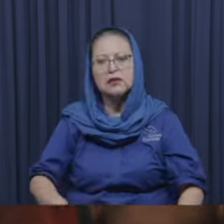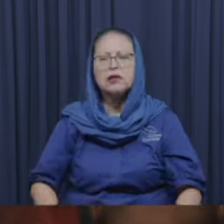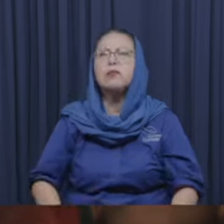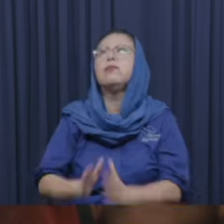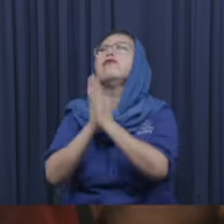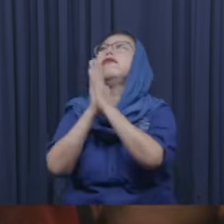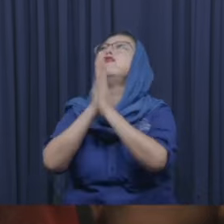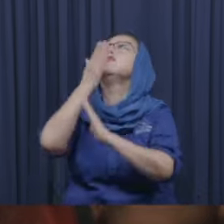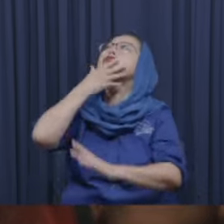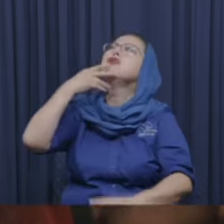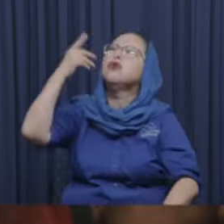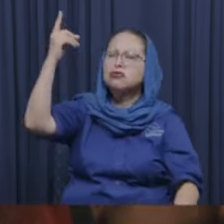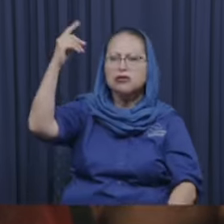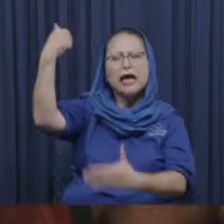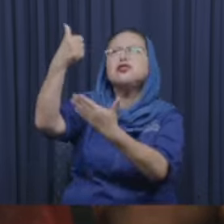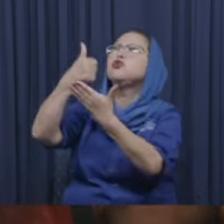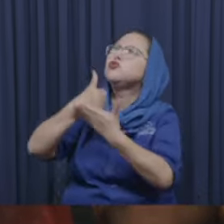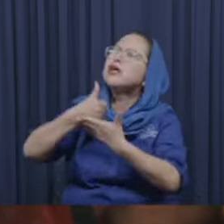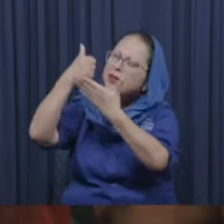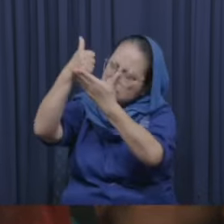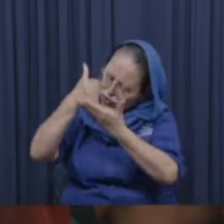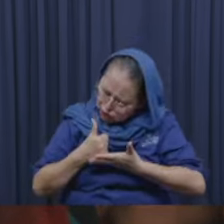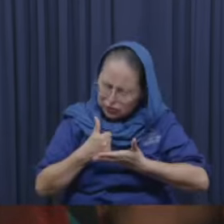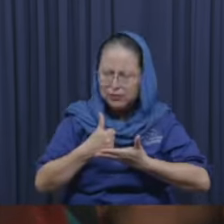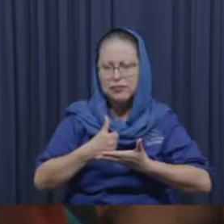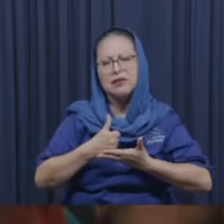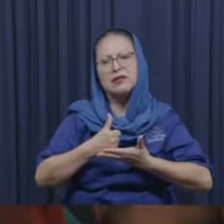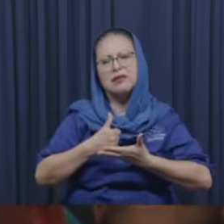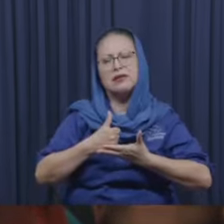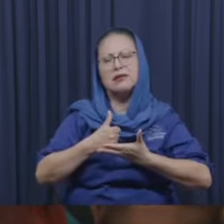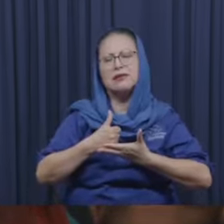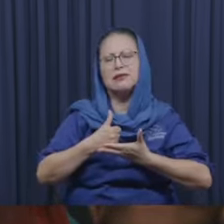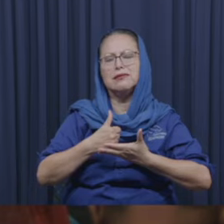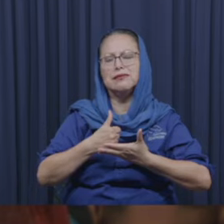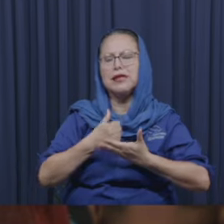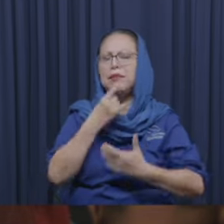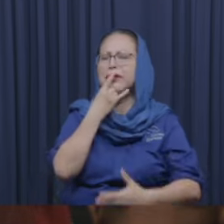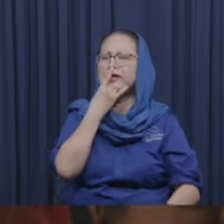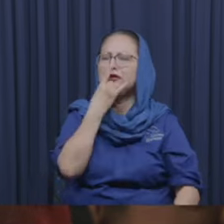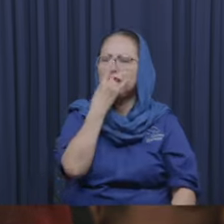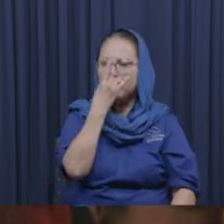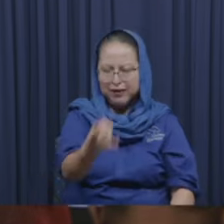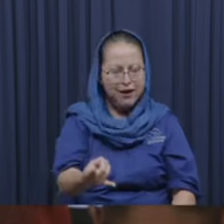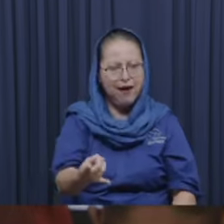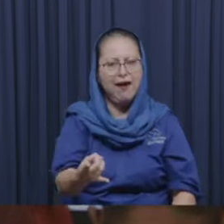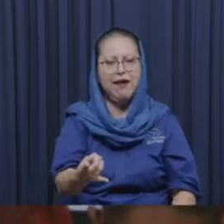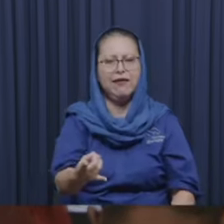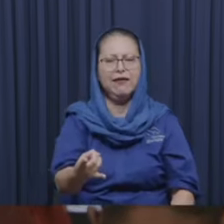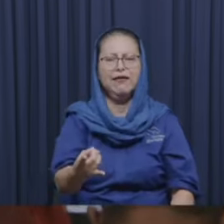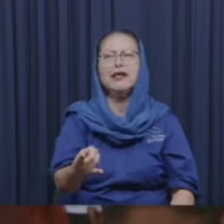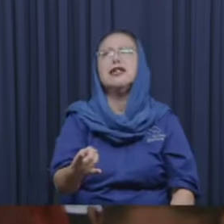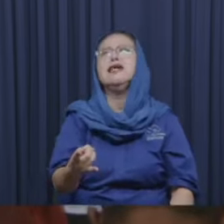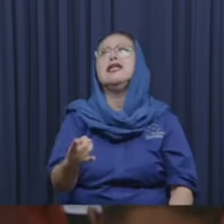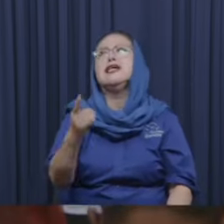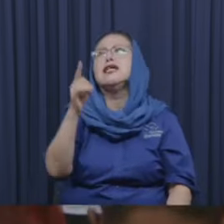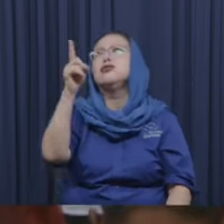y señor Ayúdanos también a perdonar así como te estamos pidiendo que nos